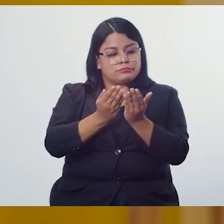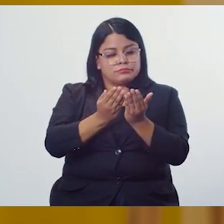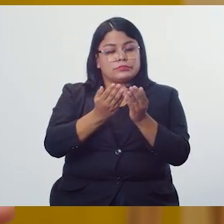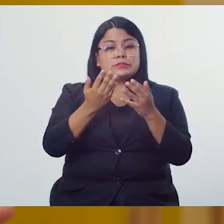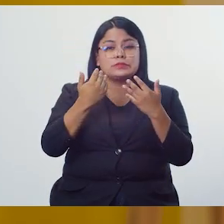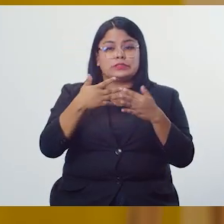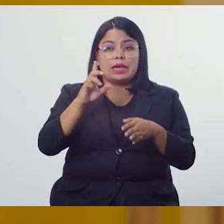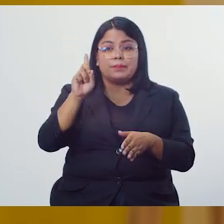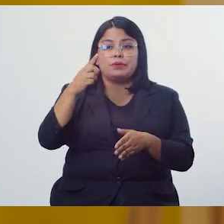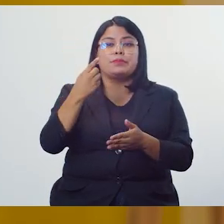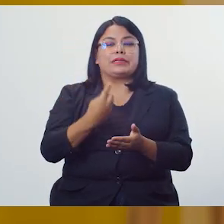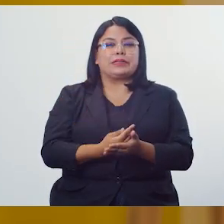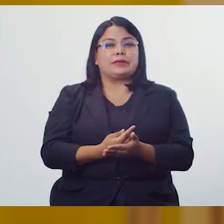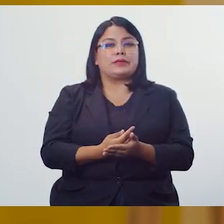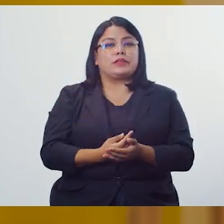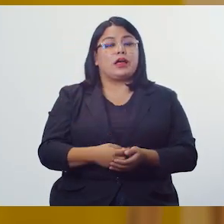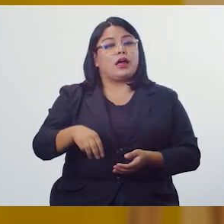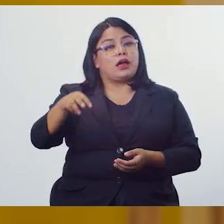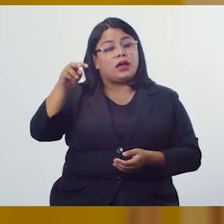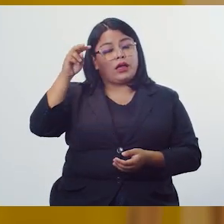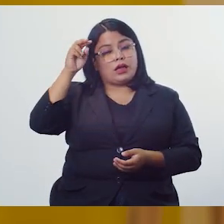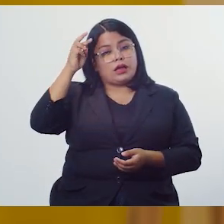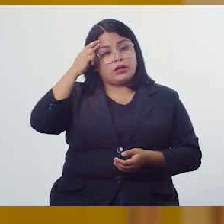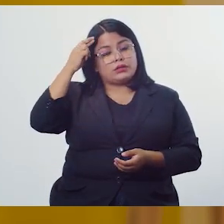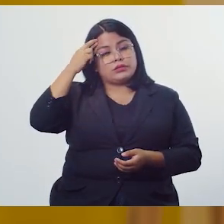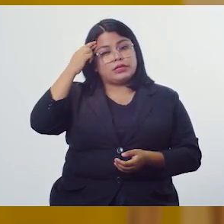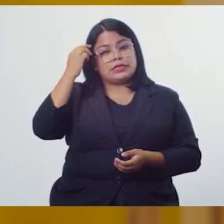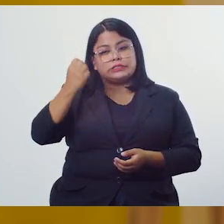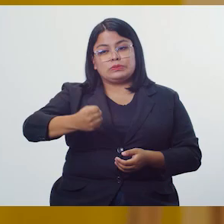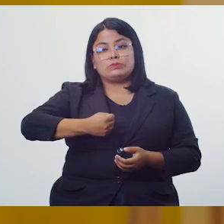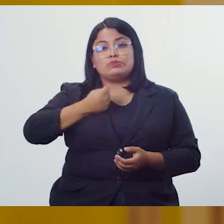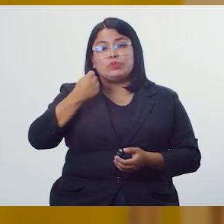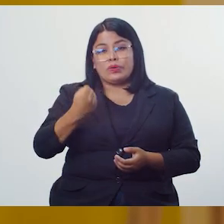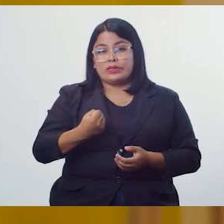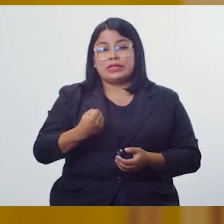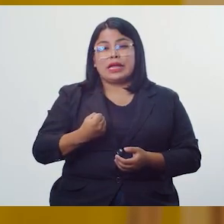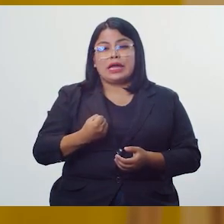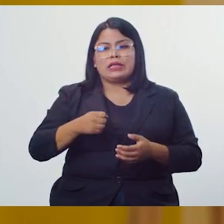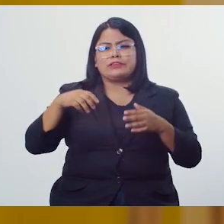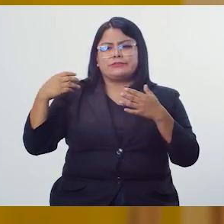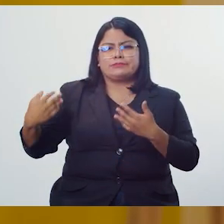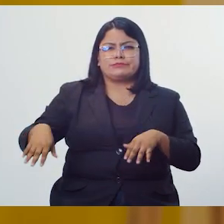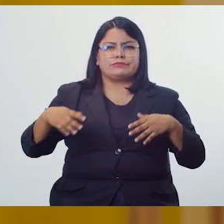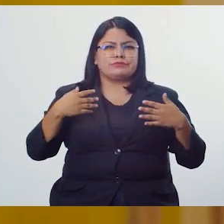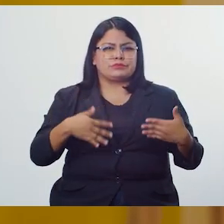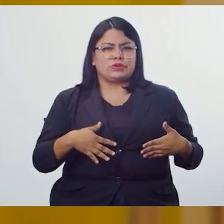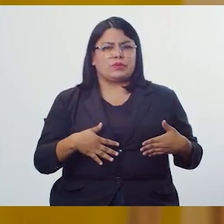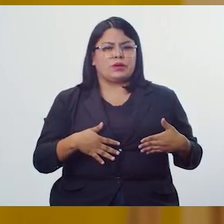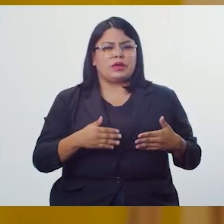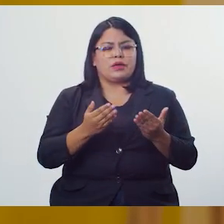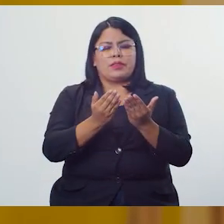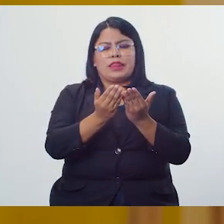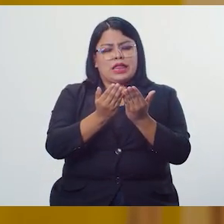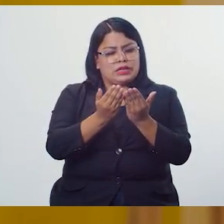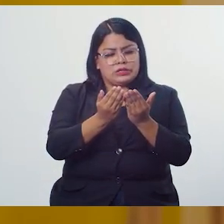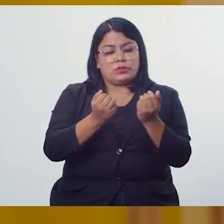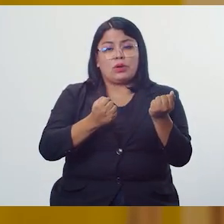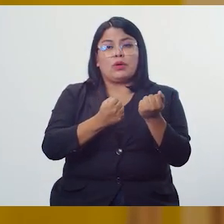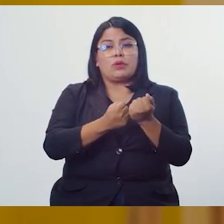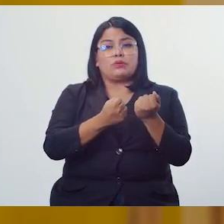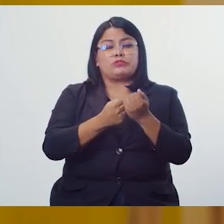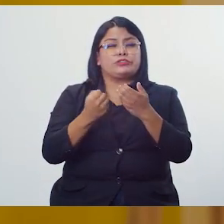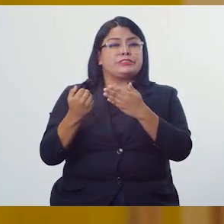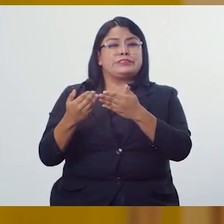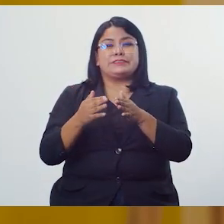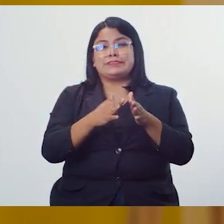que tuvieron en primer grado. Por eso la importancia del juego, del acercamiento a la lectura a